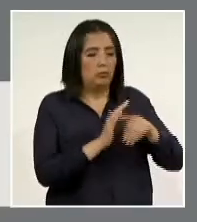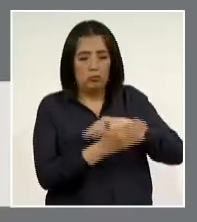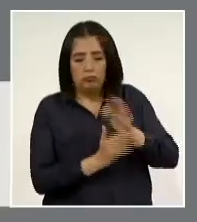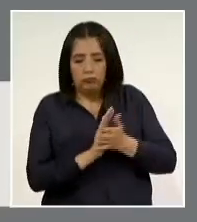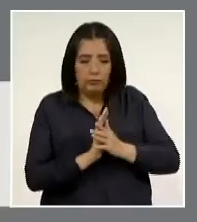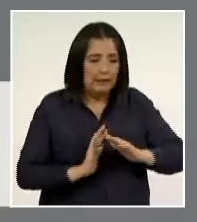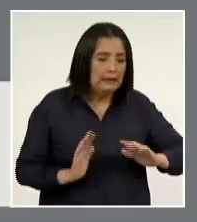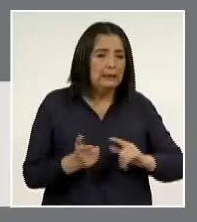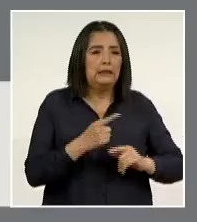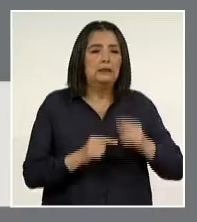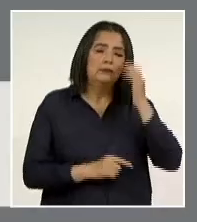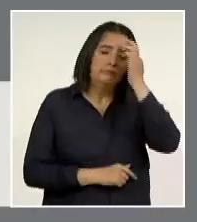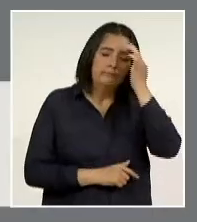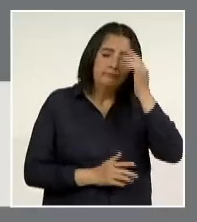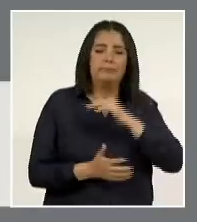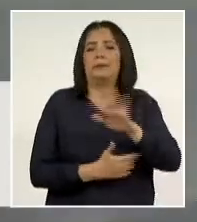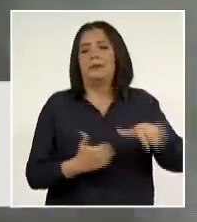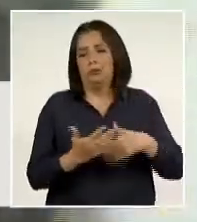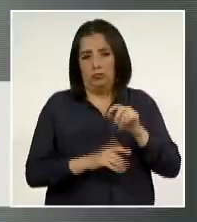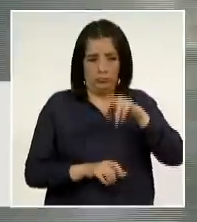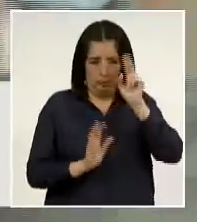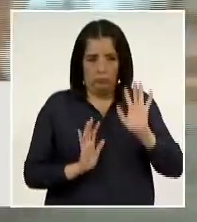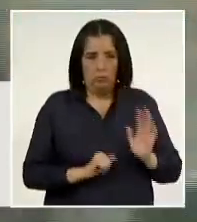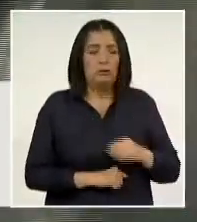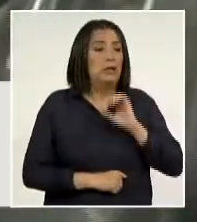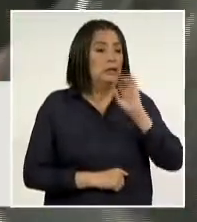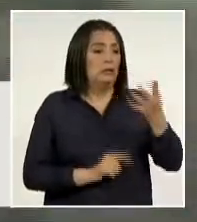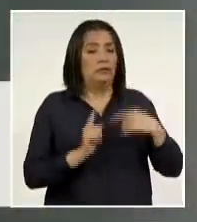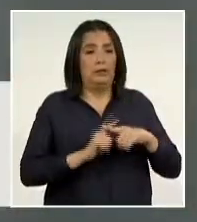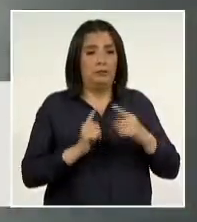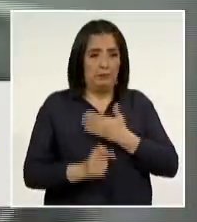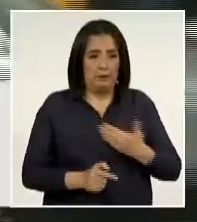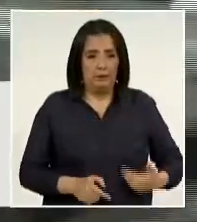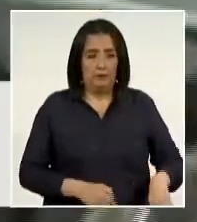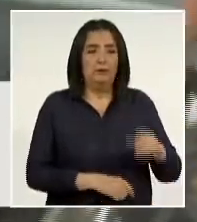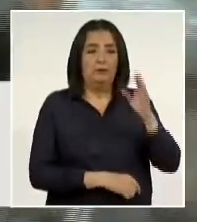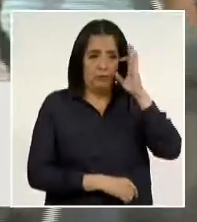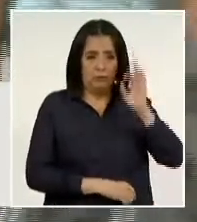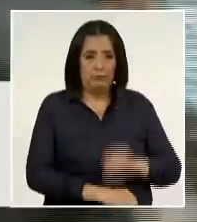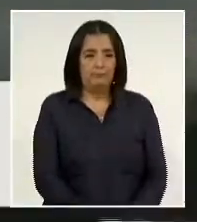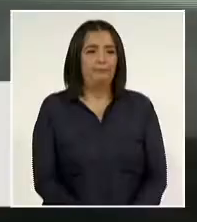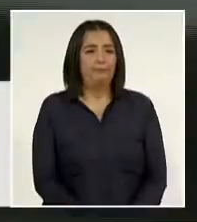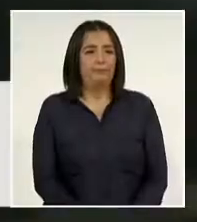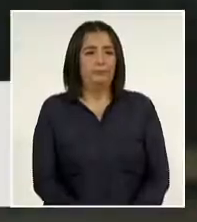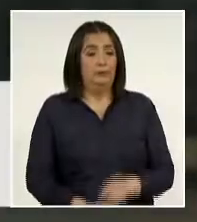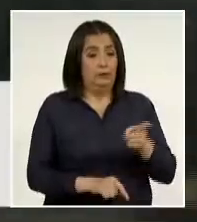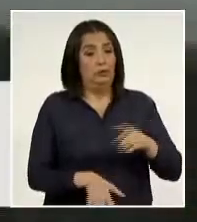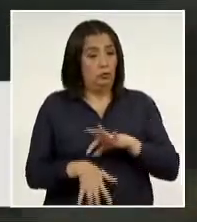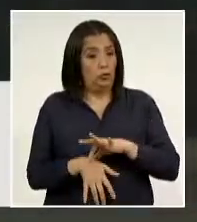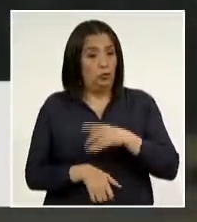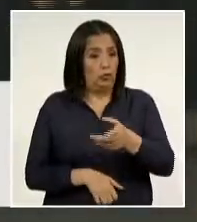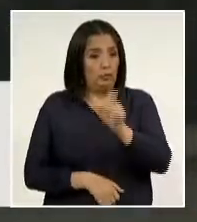y reflexión para bien de todos los peruanos, ha dicho el expresidente Fujimori. Bueno, y su médico de